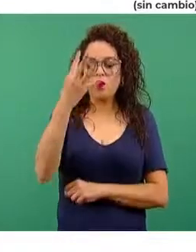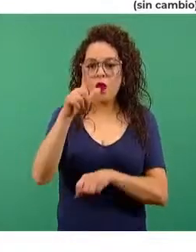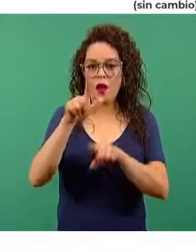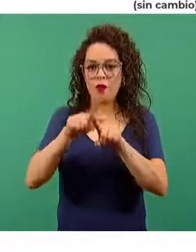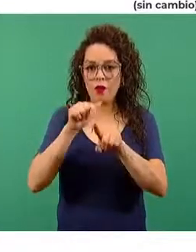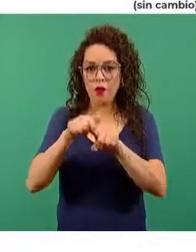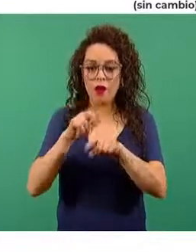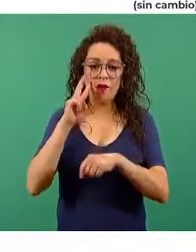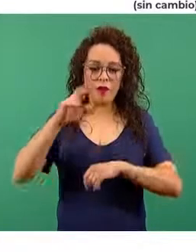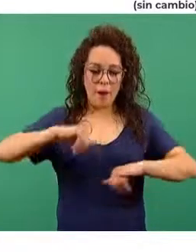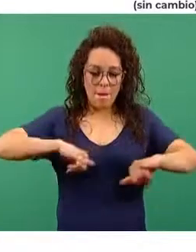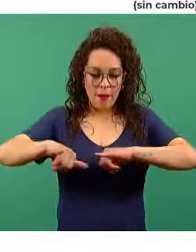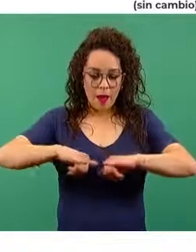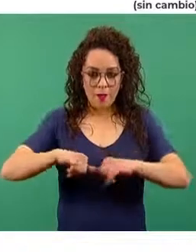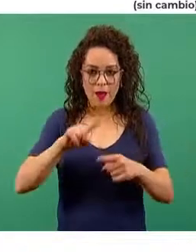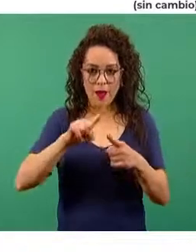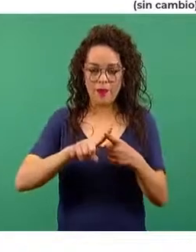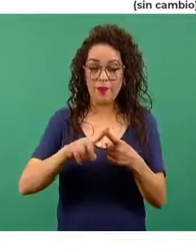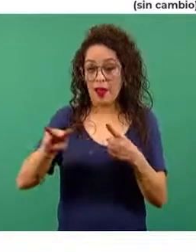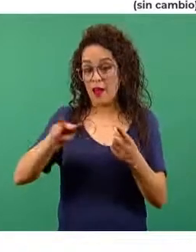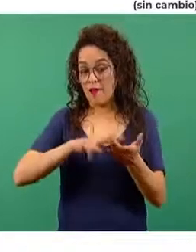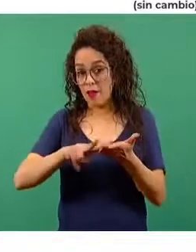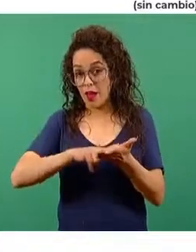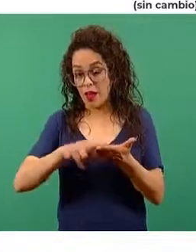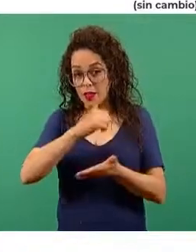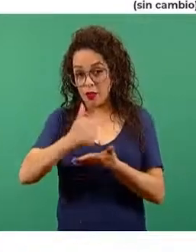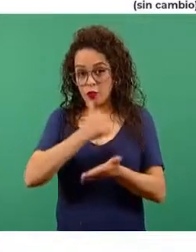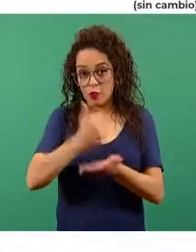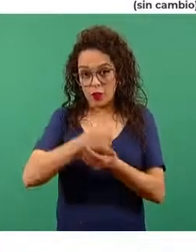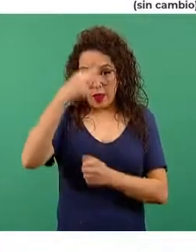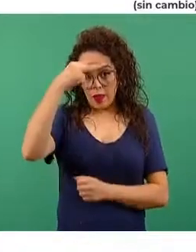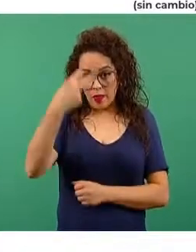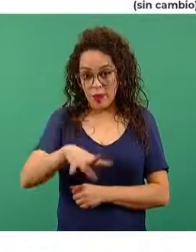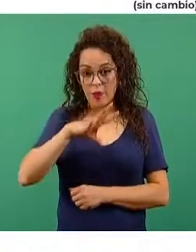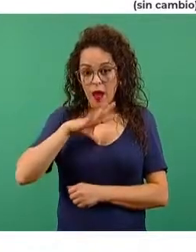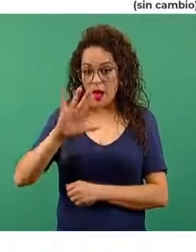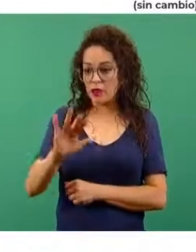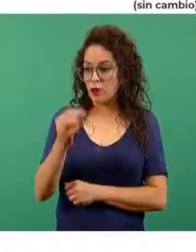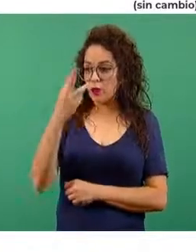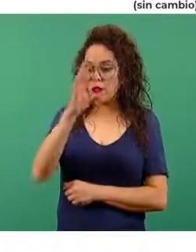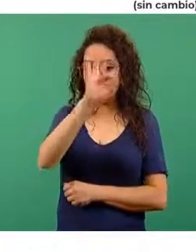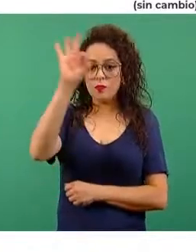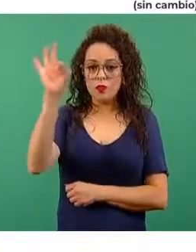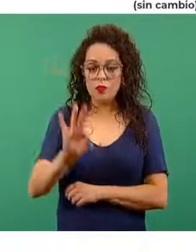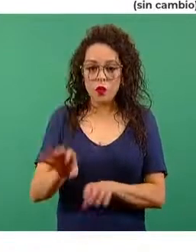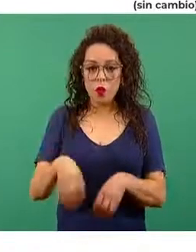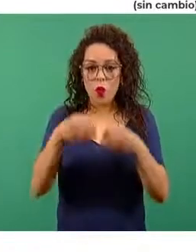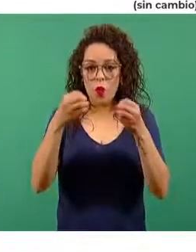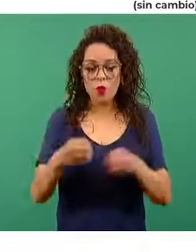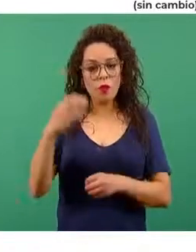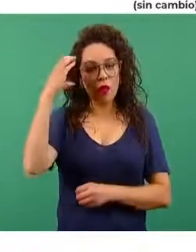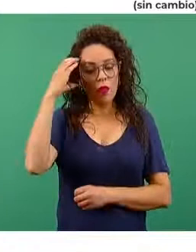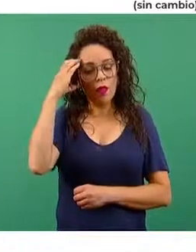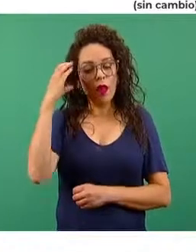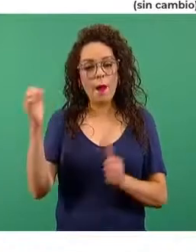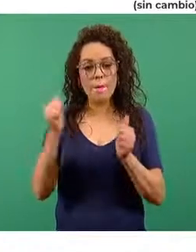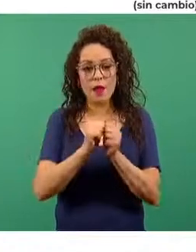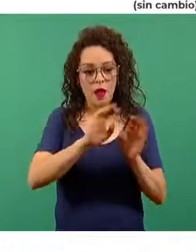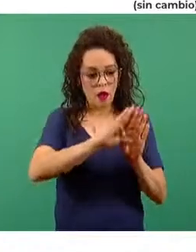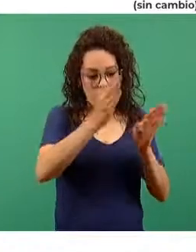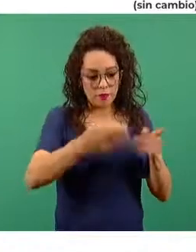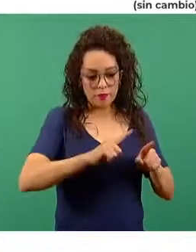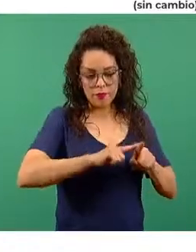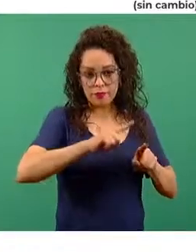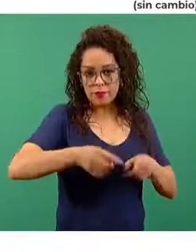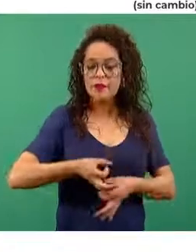el mapa. En verde, la Ciudad de México, que tiene un 53% de ocupación de camas con respirador